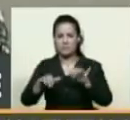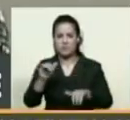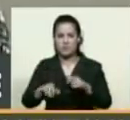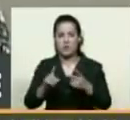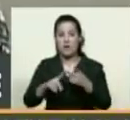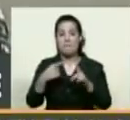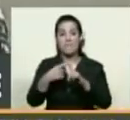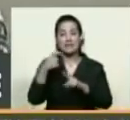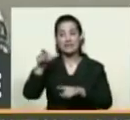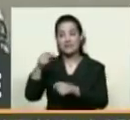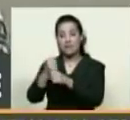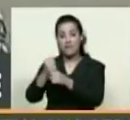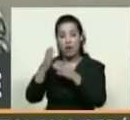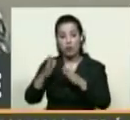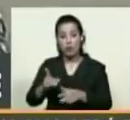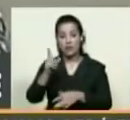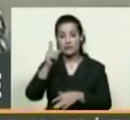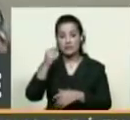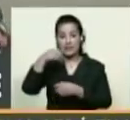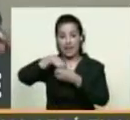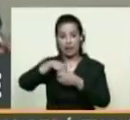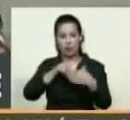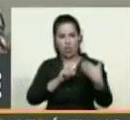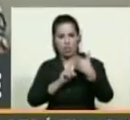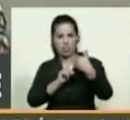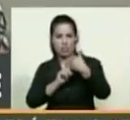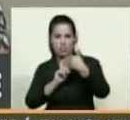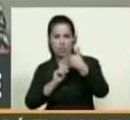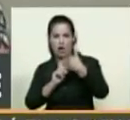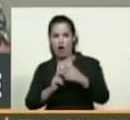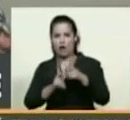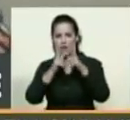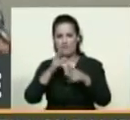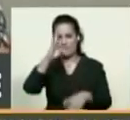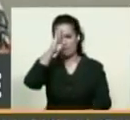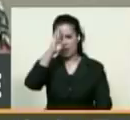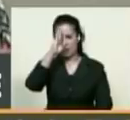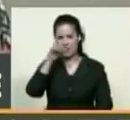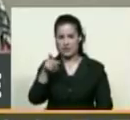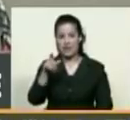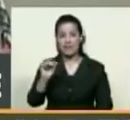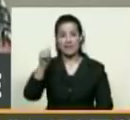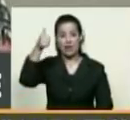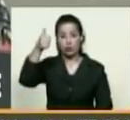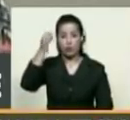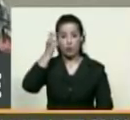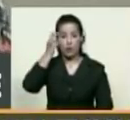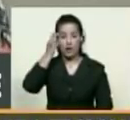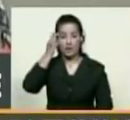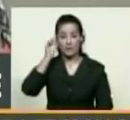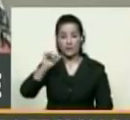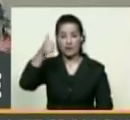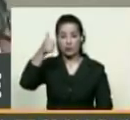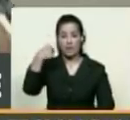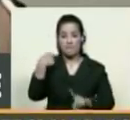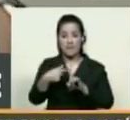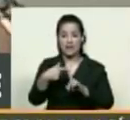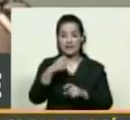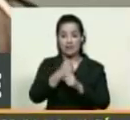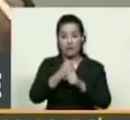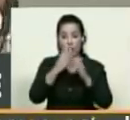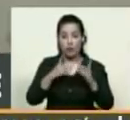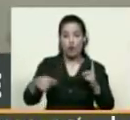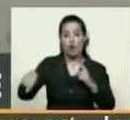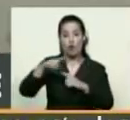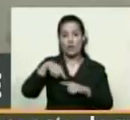que vivieron los hombres y mujeres del Poder Electoral en el Estado Barinas, su directora, y los funcionarios que